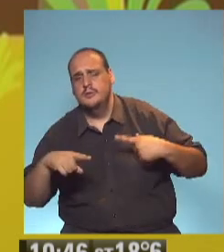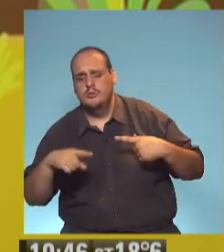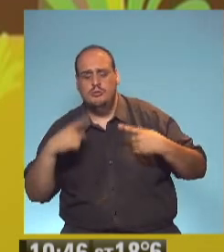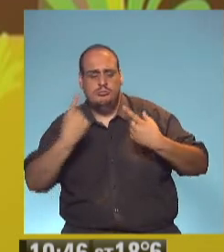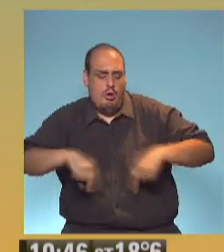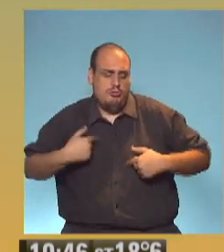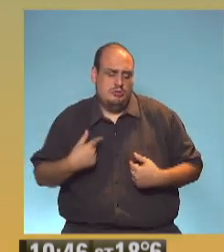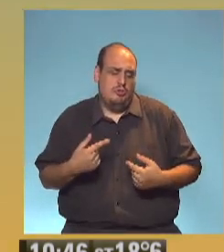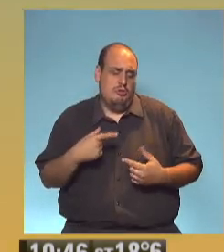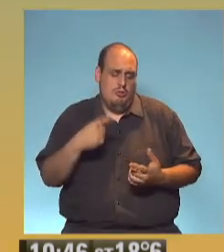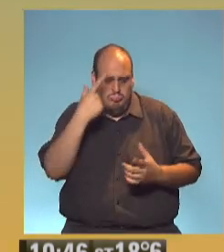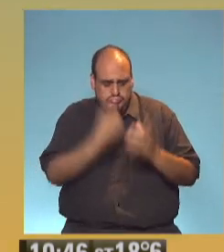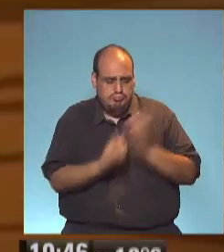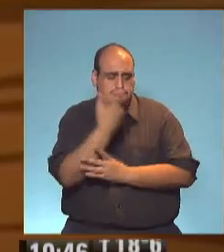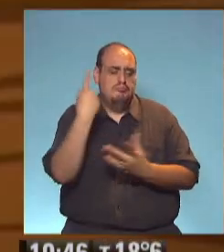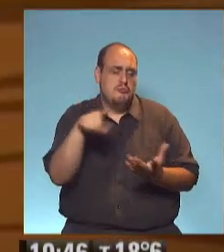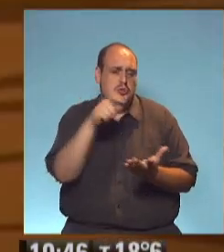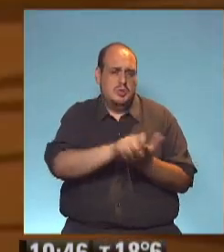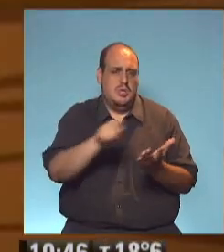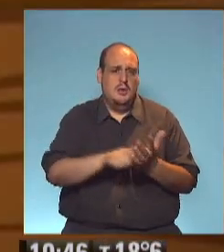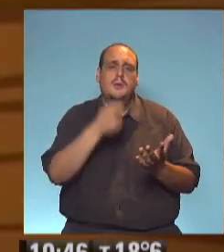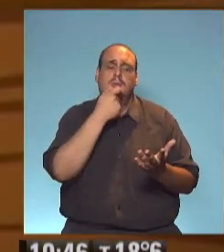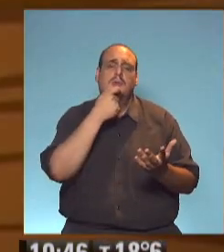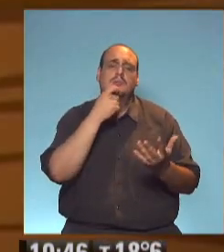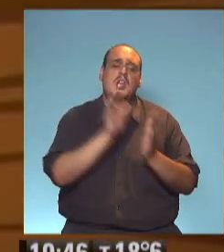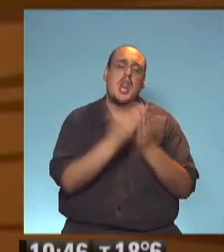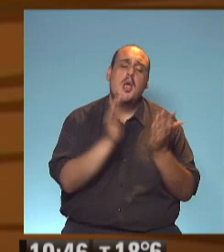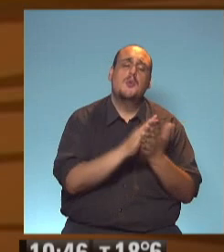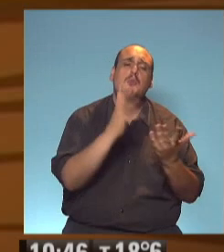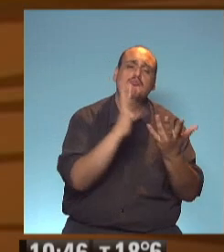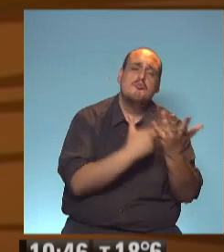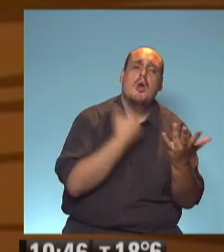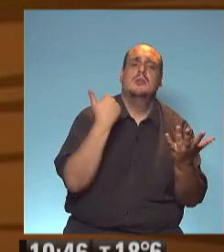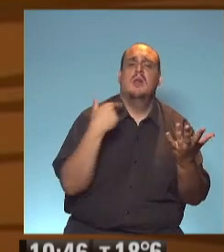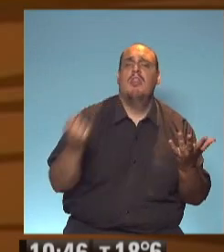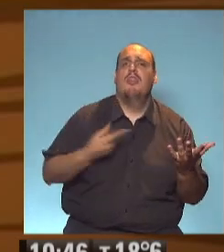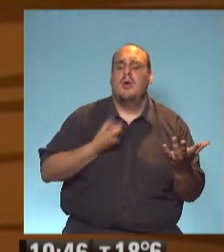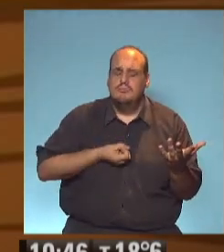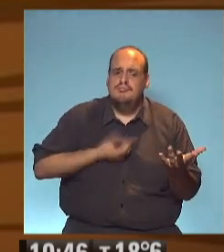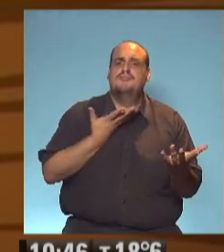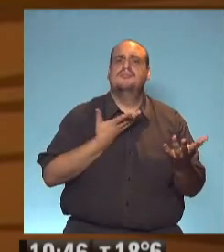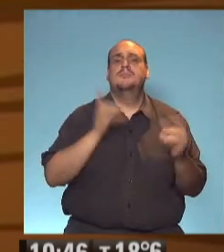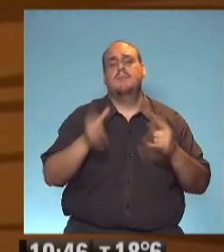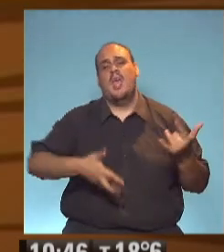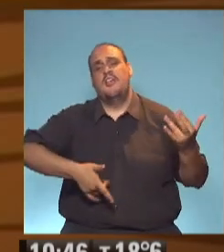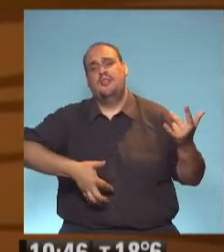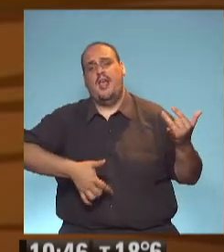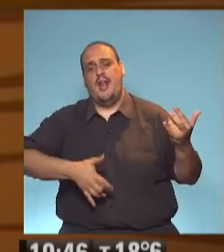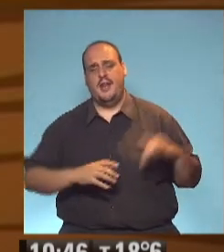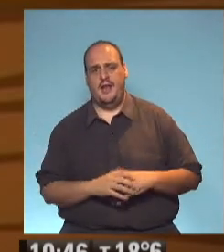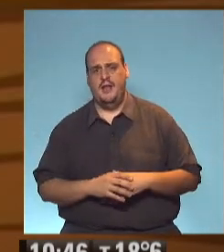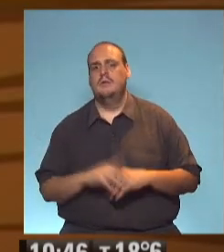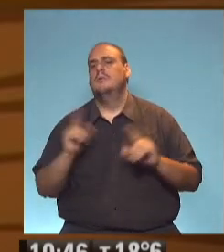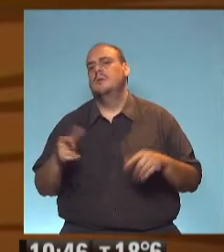crear música. Traigo en mi mochila libros de poesía para inspirarme y mi maravillosa guitarra, mi gran